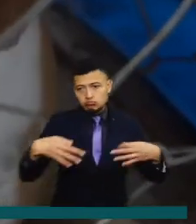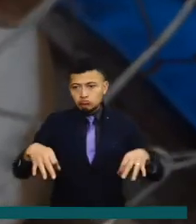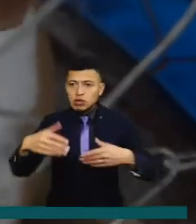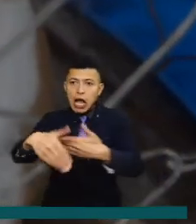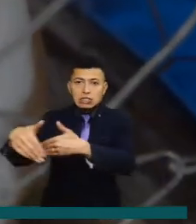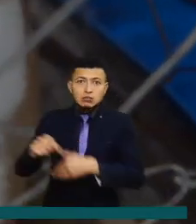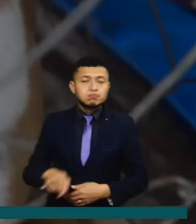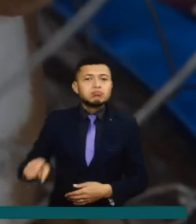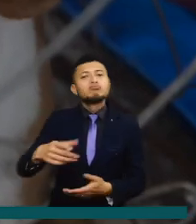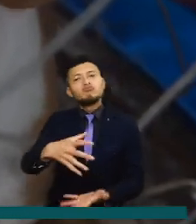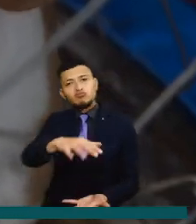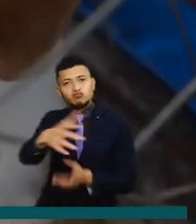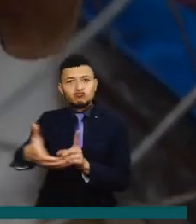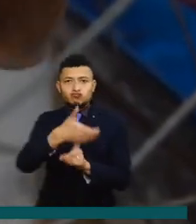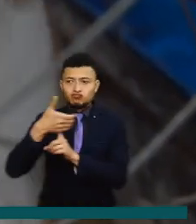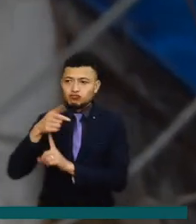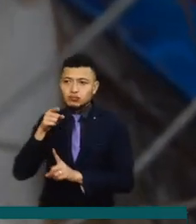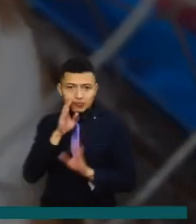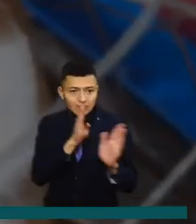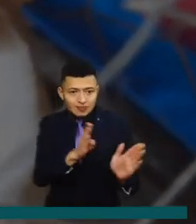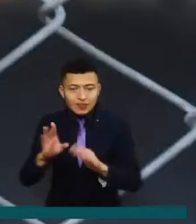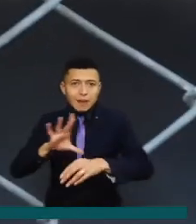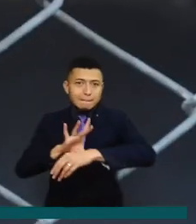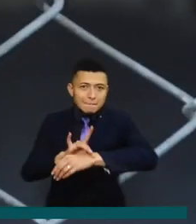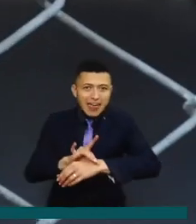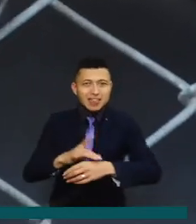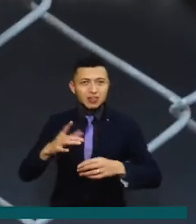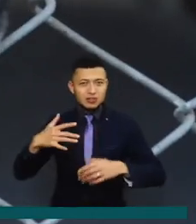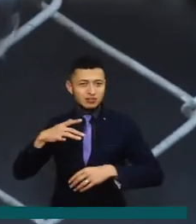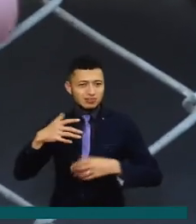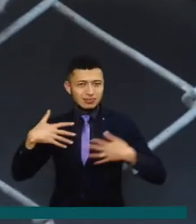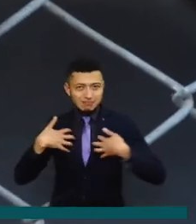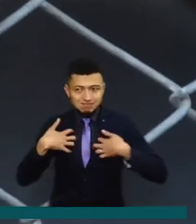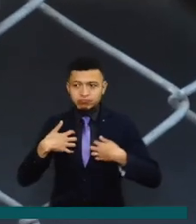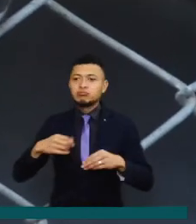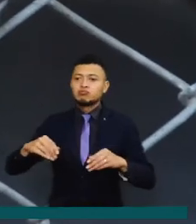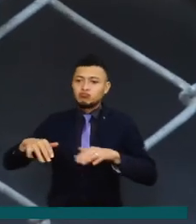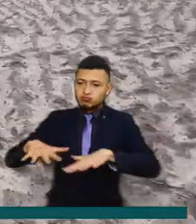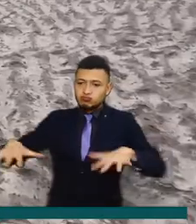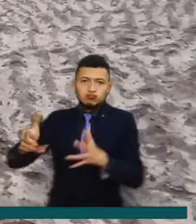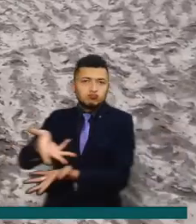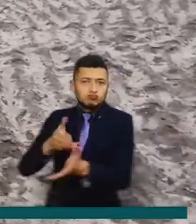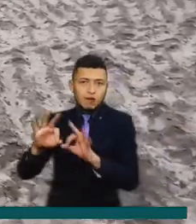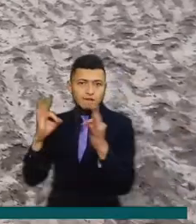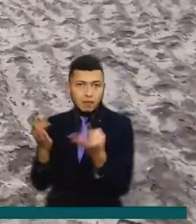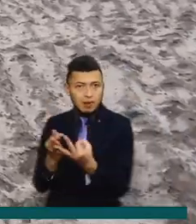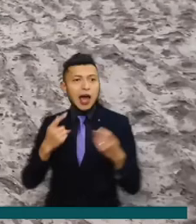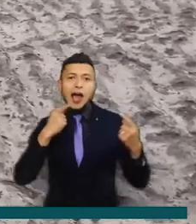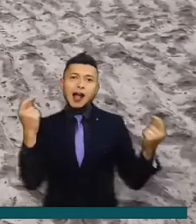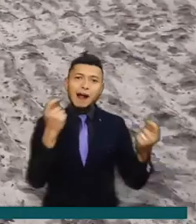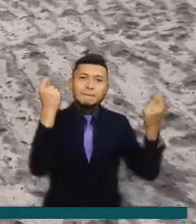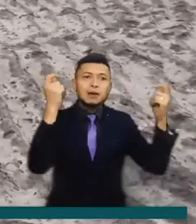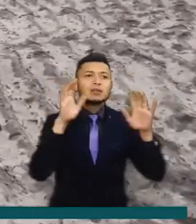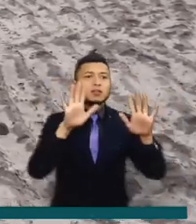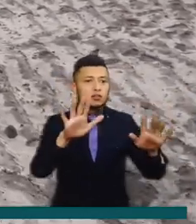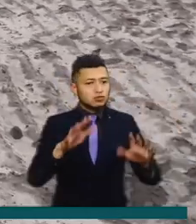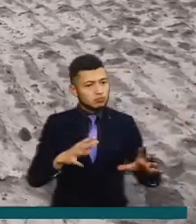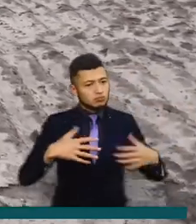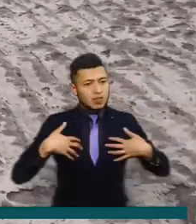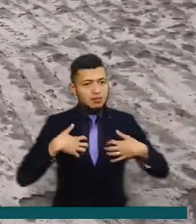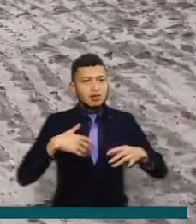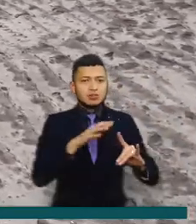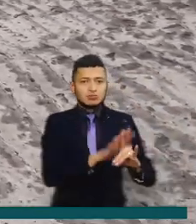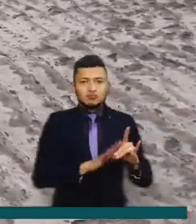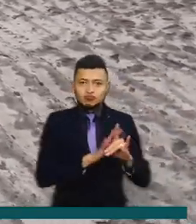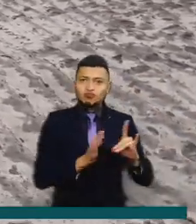Serán más de 4.000 metros en donde se espera brindar atención médico-veterinaria, zonas para compartir en familia y campañas para promover la